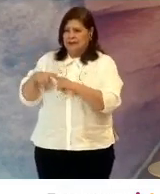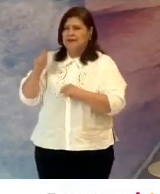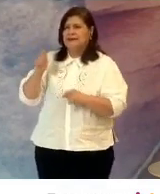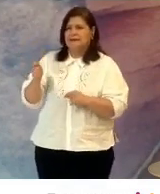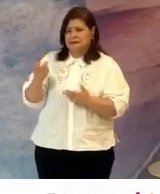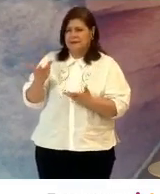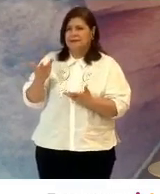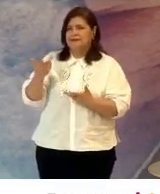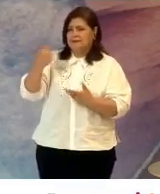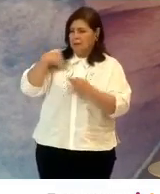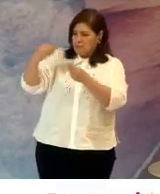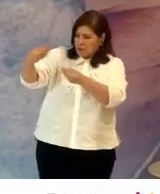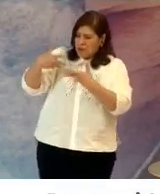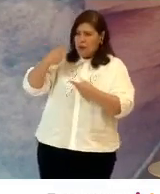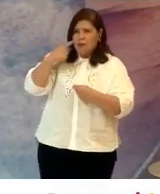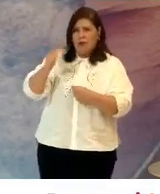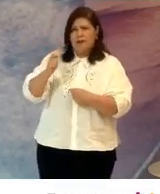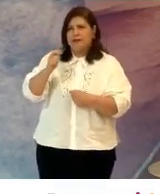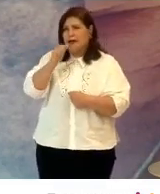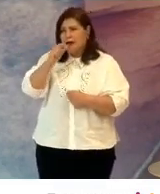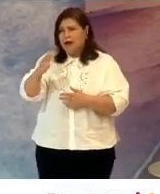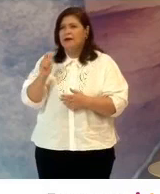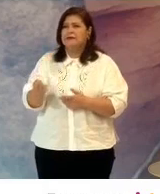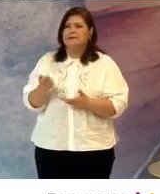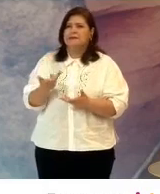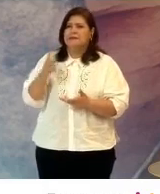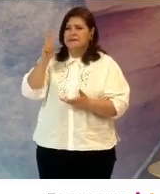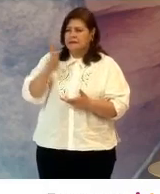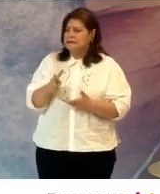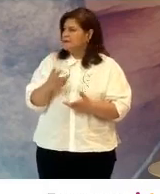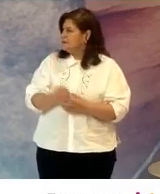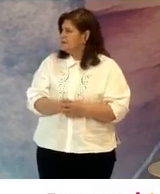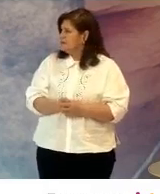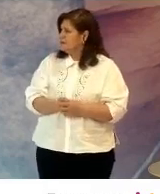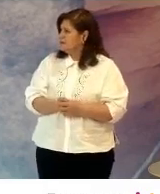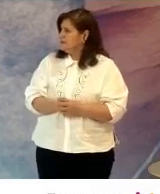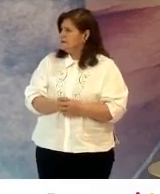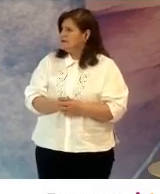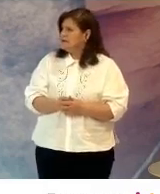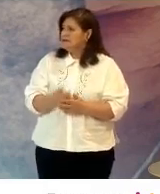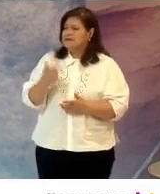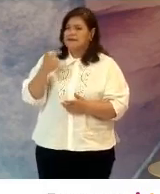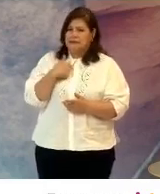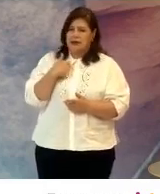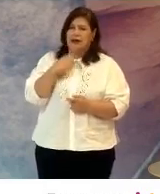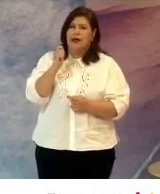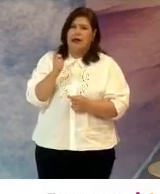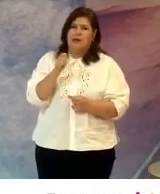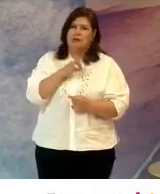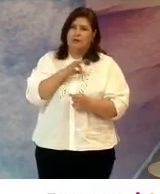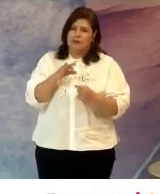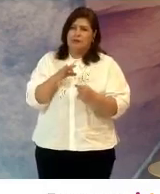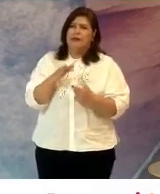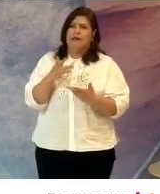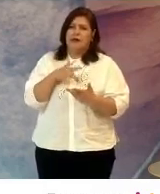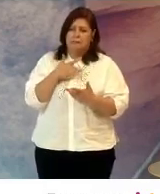gracias por tu guía, por tu espíritu, por tu vida. We have already started counting days ya to see you here in